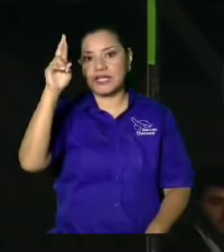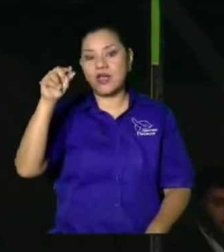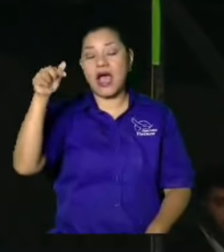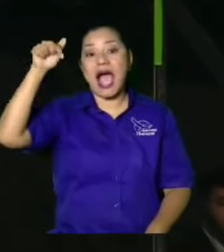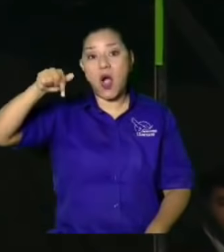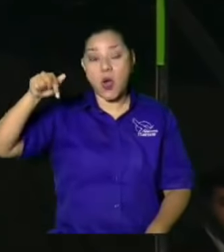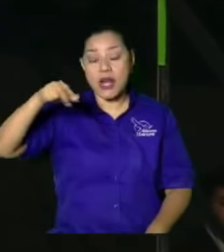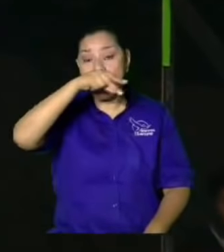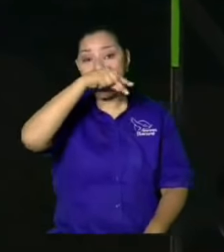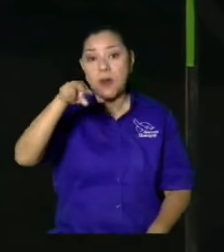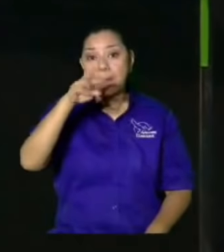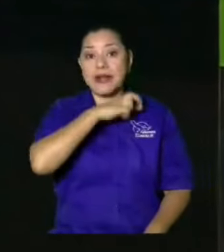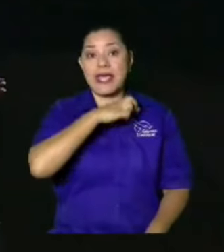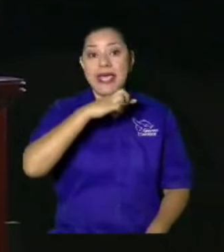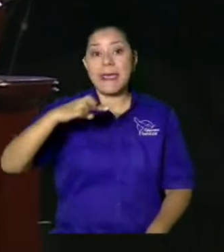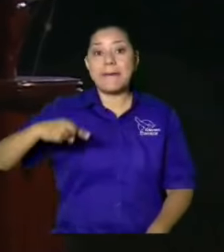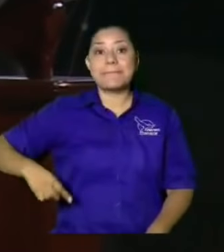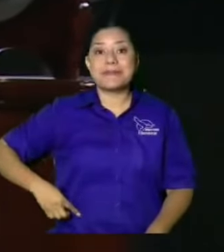Dios.